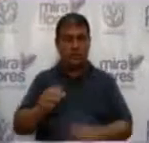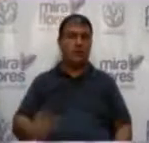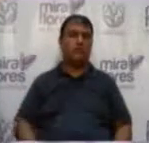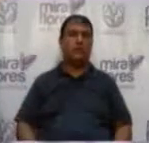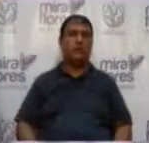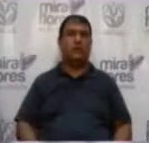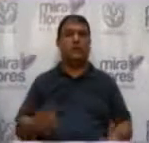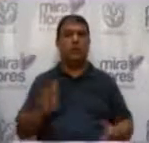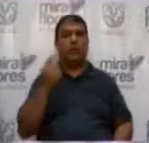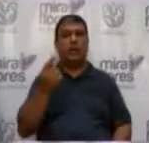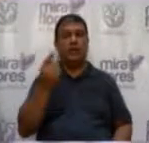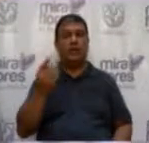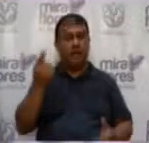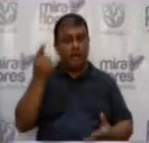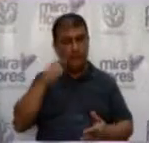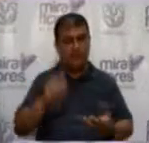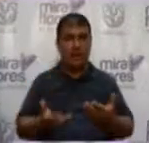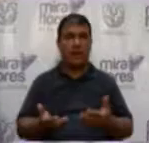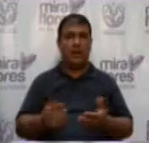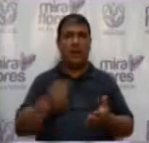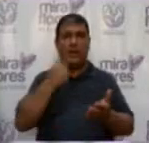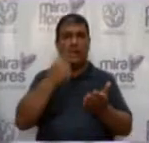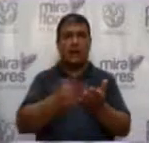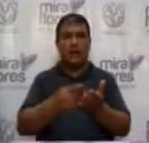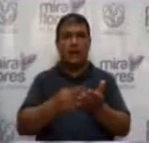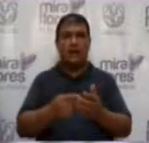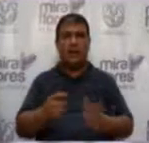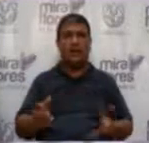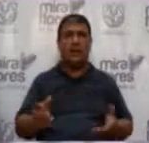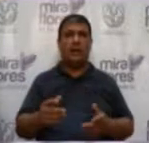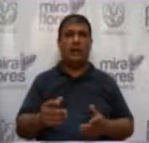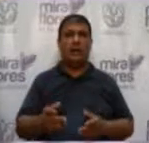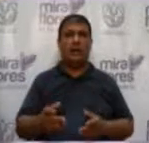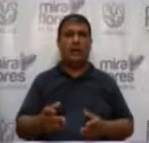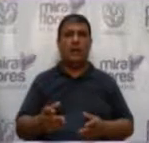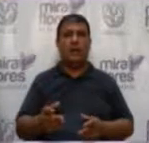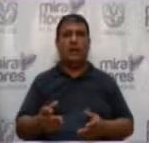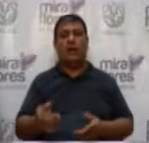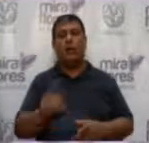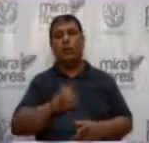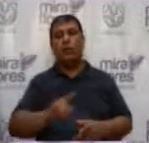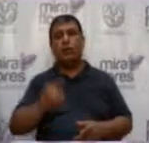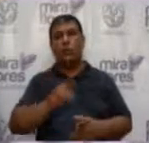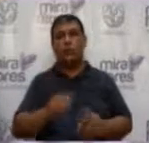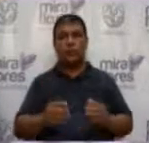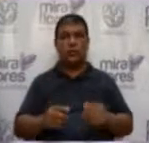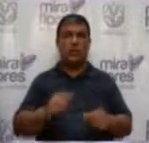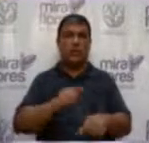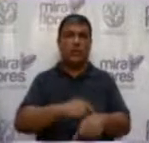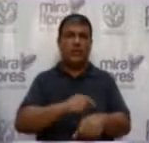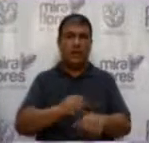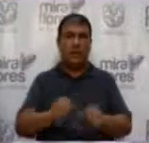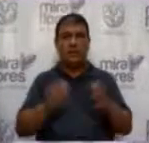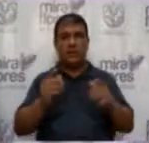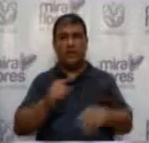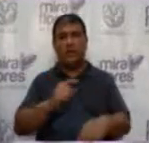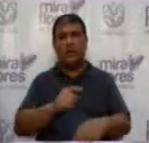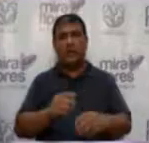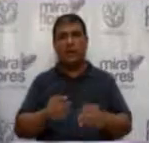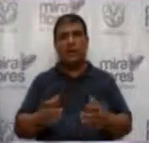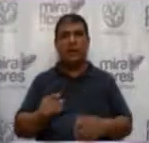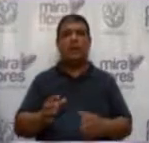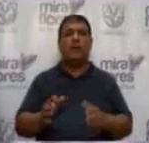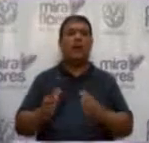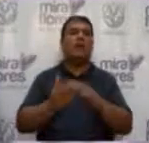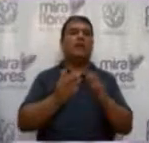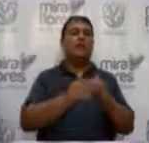063-2009, únicamente a efectos de precisar que la titularidad de la afectación en uso a plazo indeterminado respecto de la unidad inmobiliaria